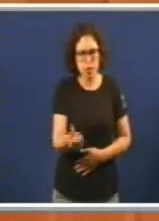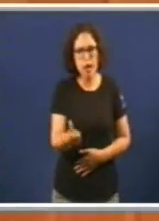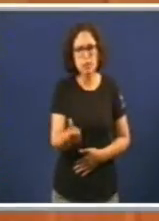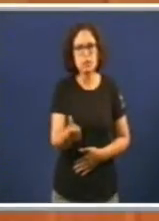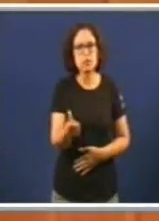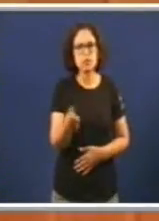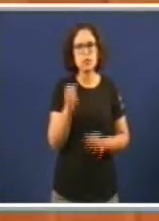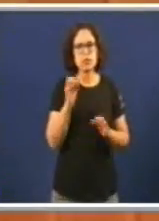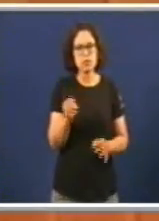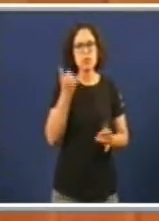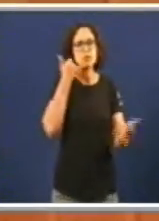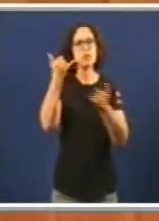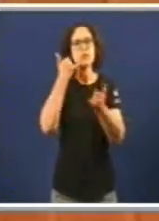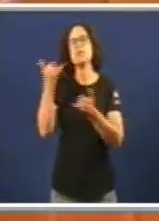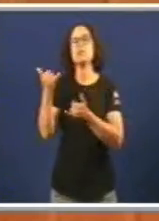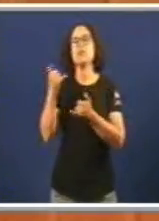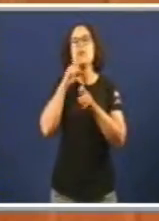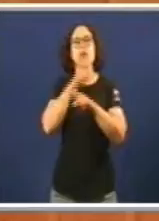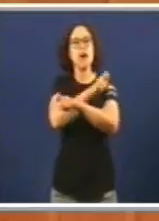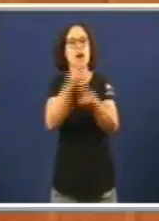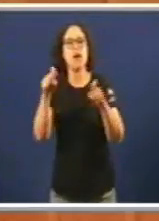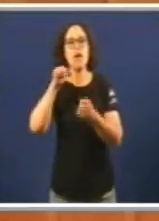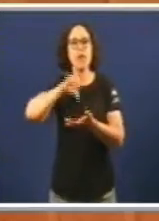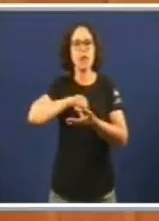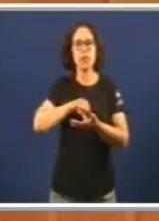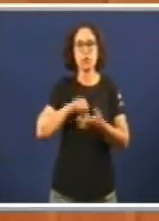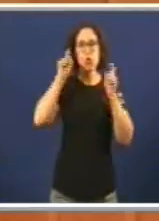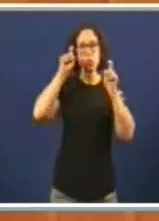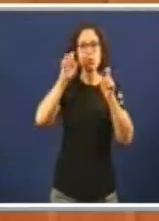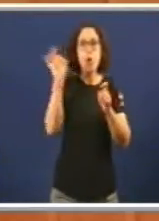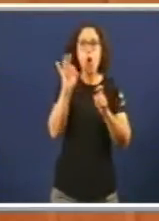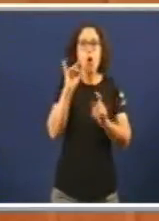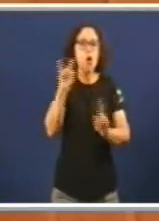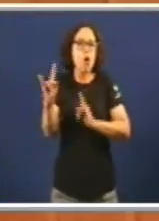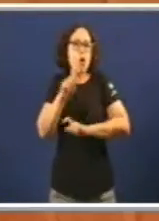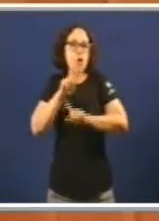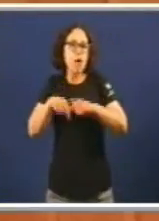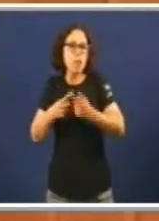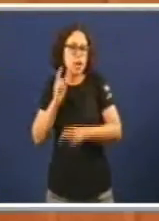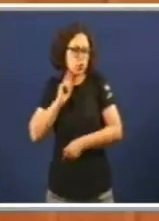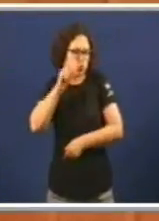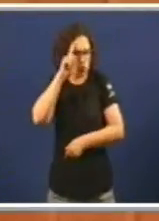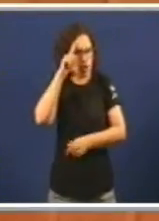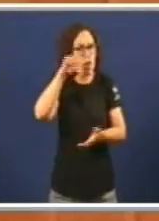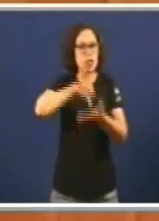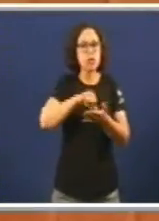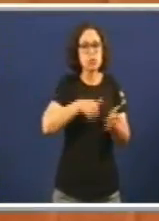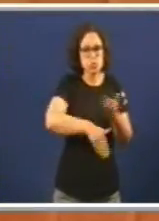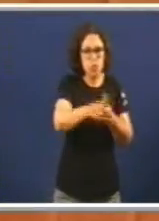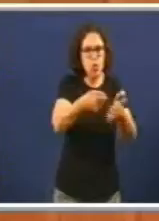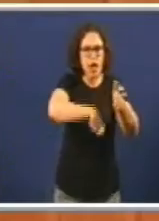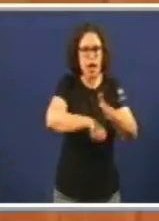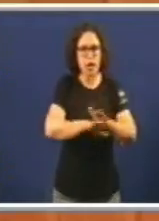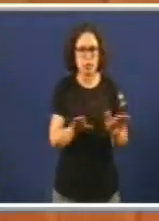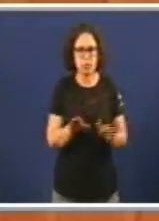de teléfono aos centros educativos, non sabemos moi ben se directamente ás familias, e informar de que pechaba. O